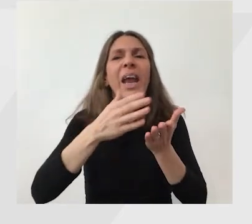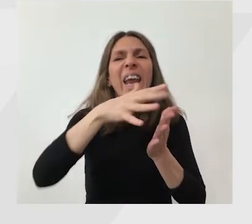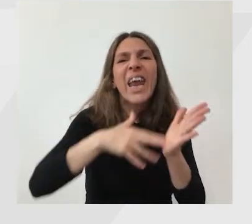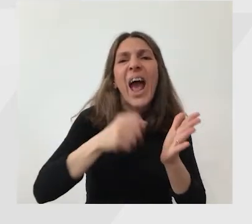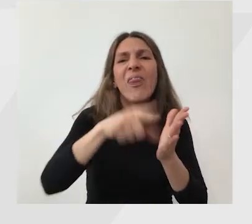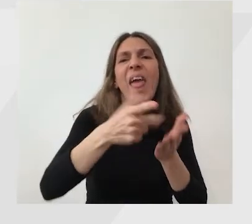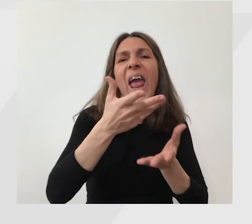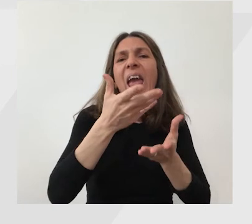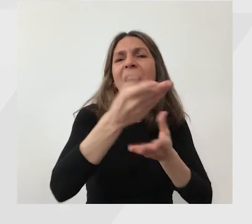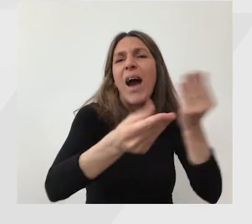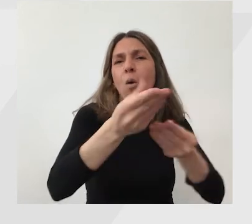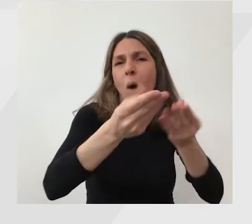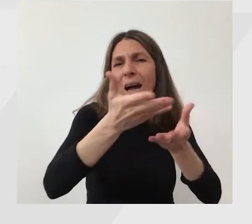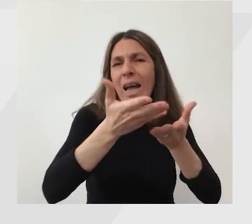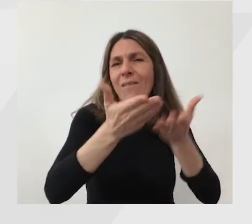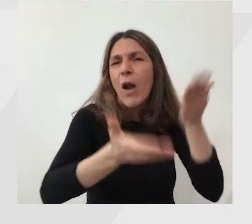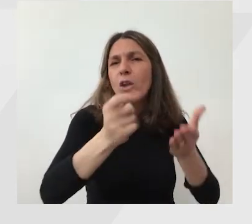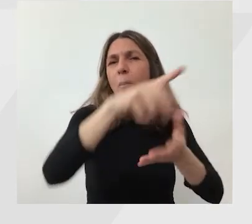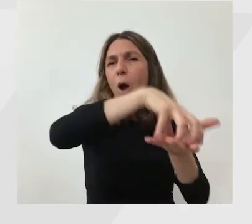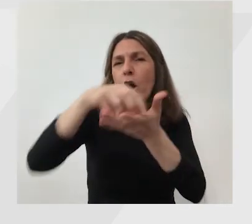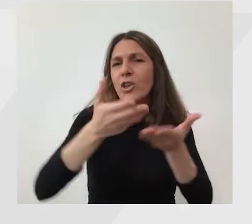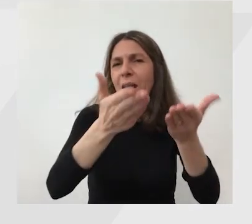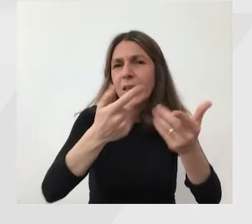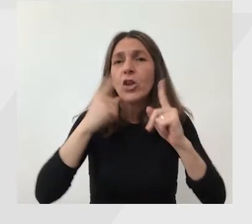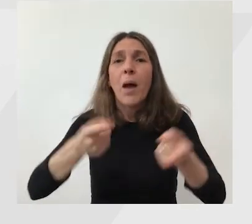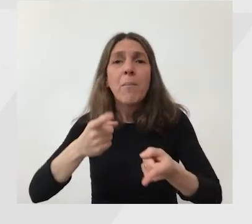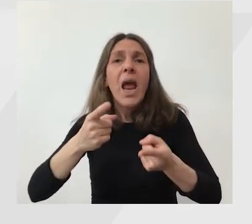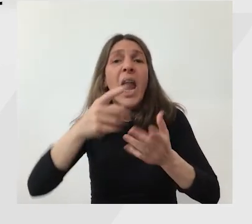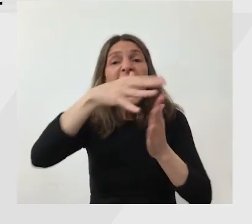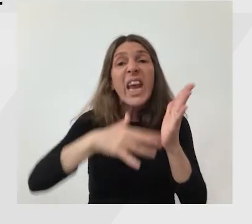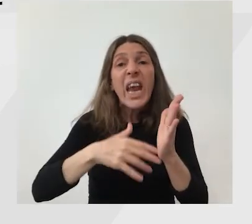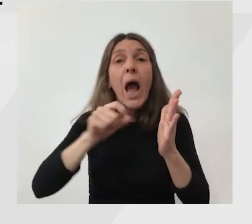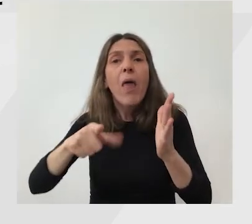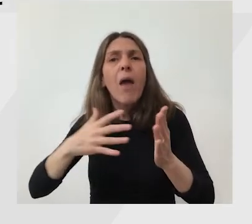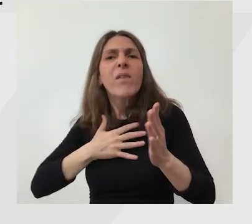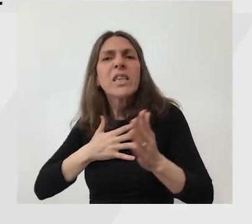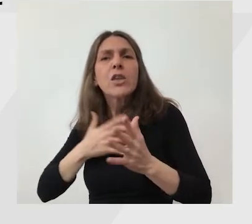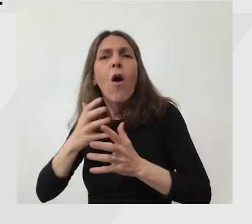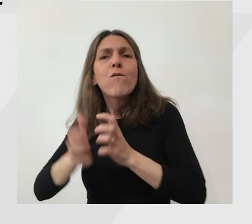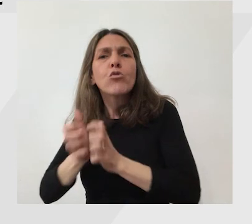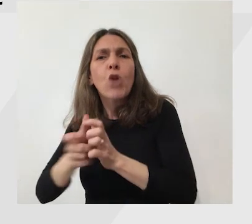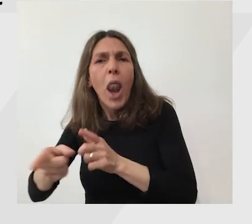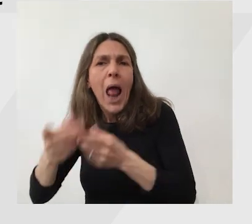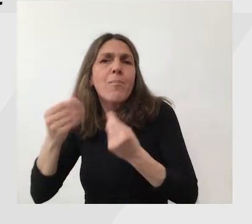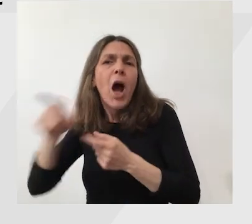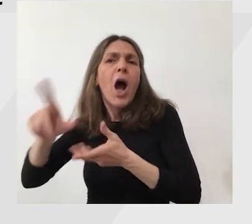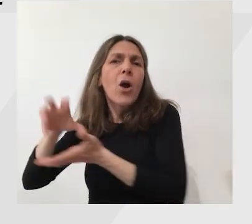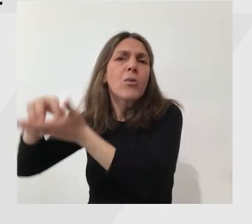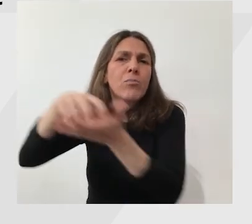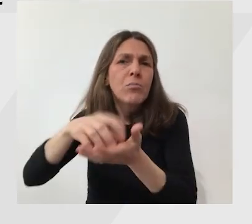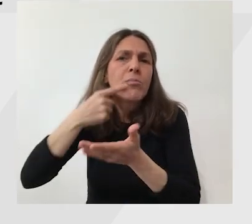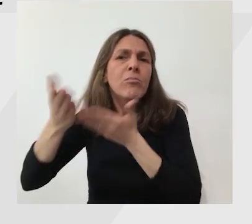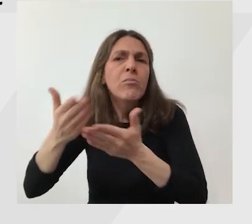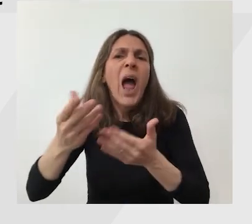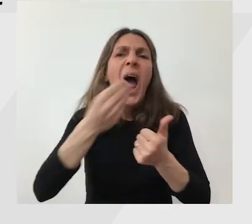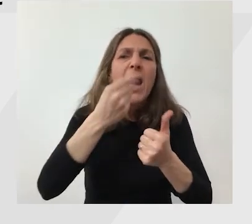+ guía evaluación institucional por prestación sobre la planta física guías de evaluación físico funcional básica